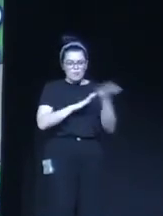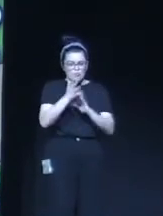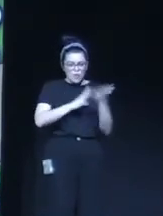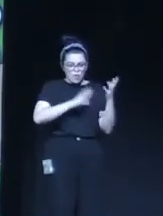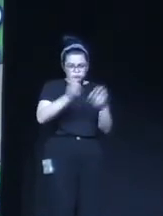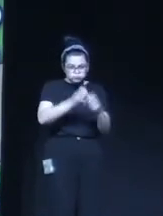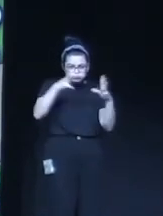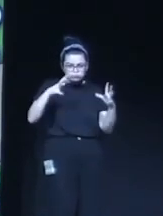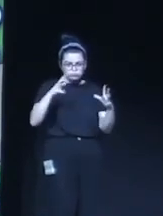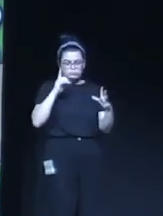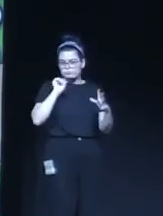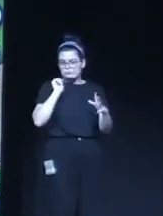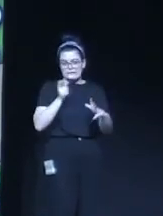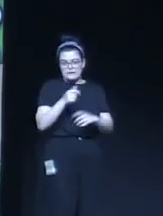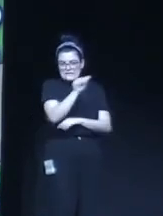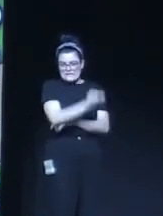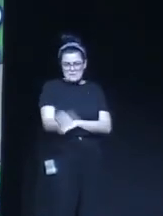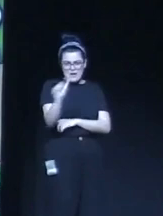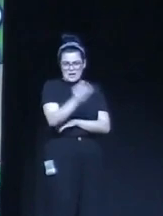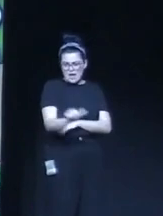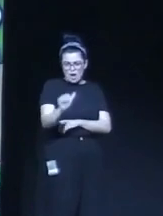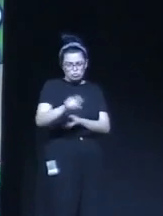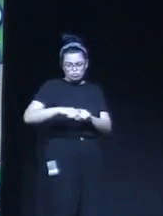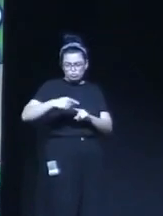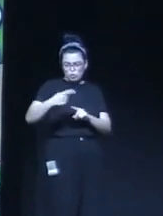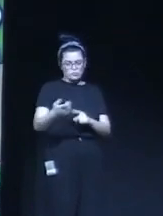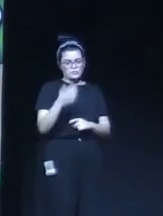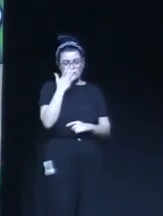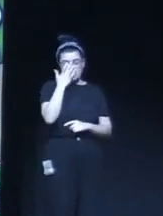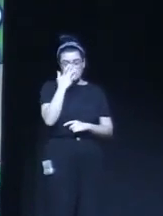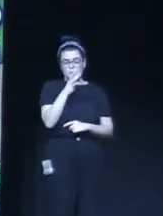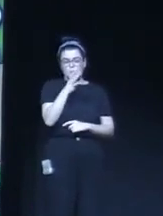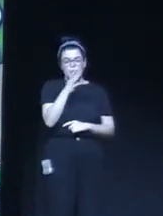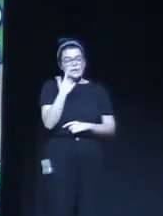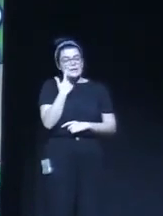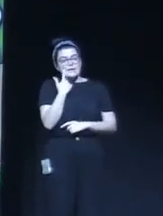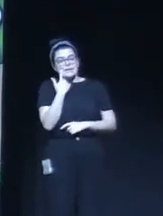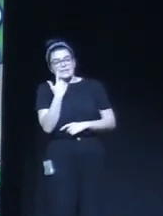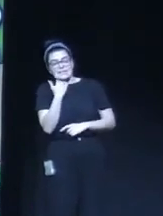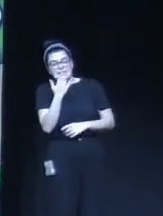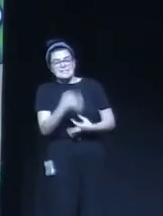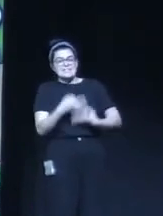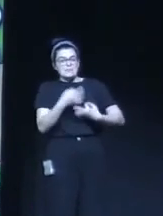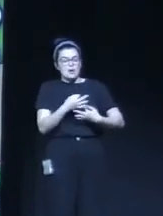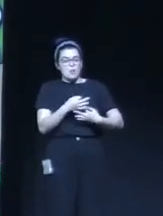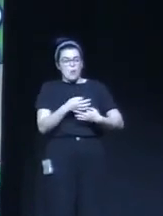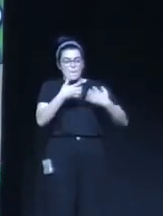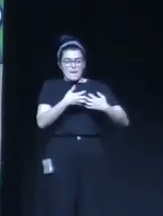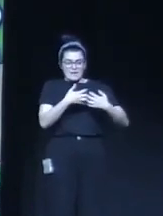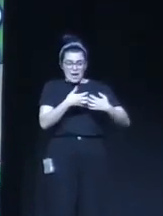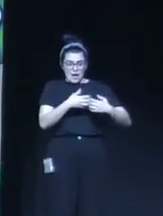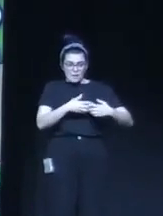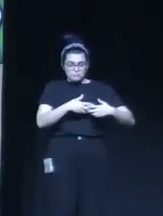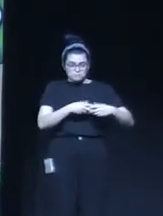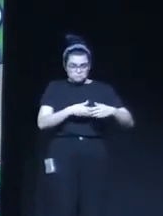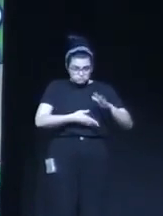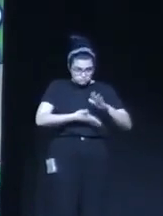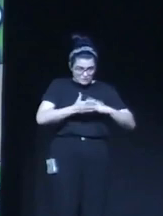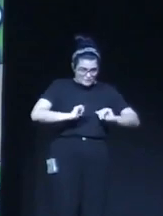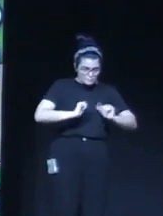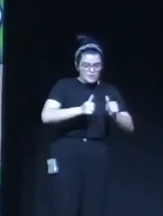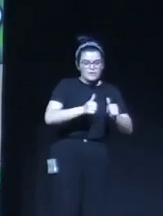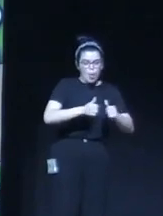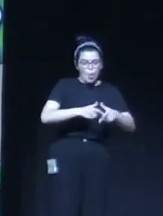ven todas las semanas, porque casi siempre hay arranques y casi siempre hay paradas, y todos estos movimientos que